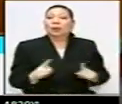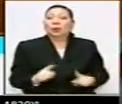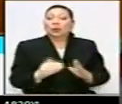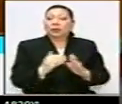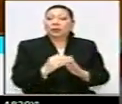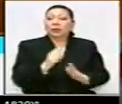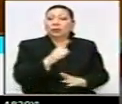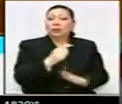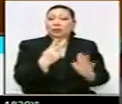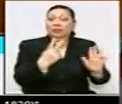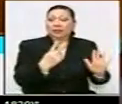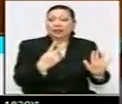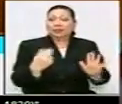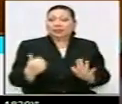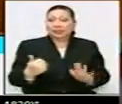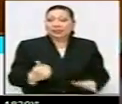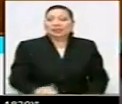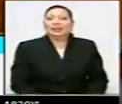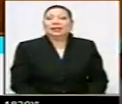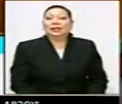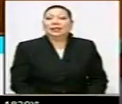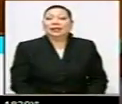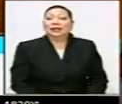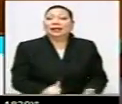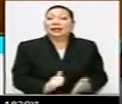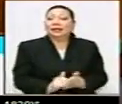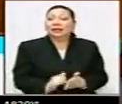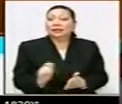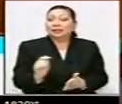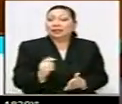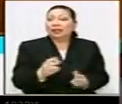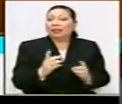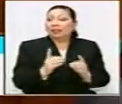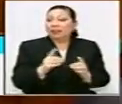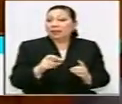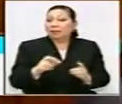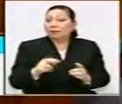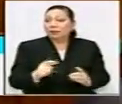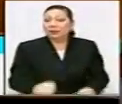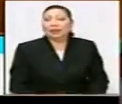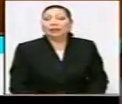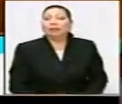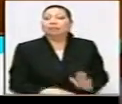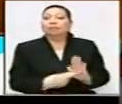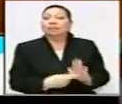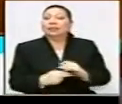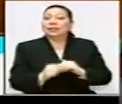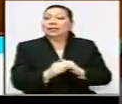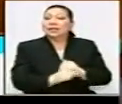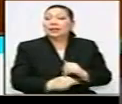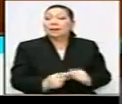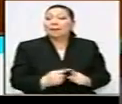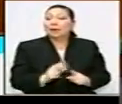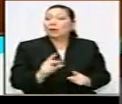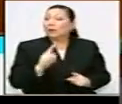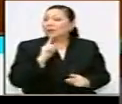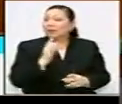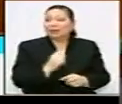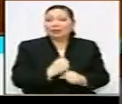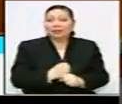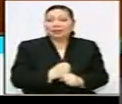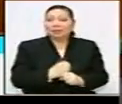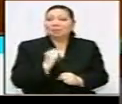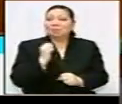el artículo 176 habla de que los senadores y diputados representan a la nación, no están sujetos